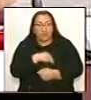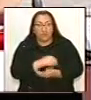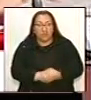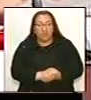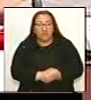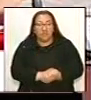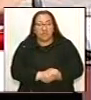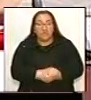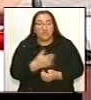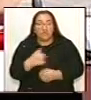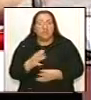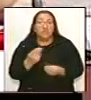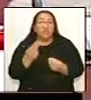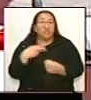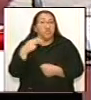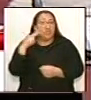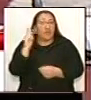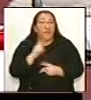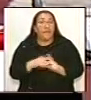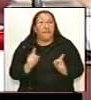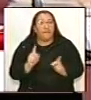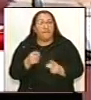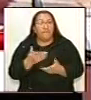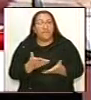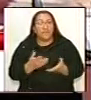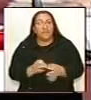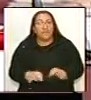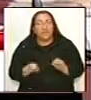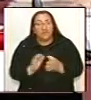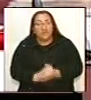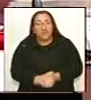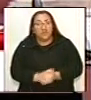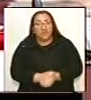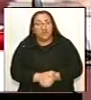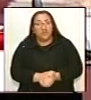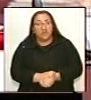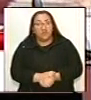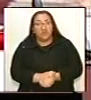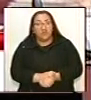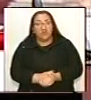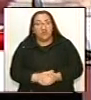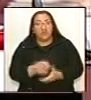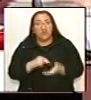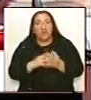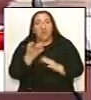ya exceden. Pero es que es como que los guardan